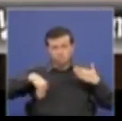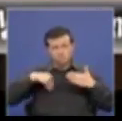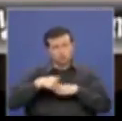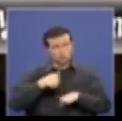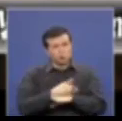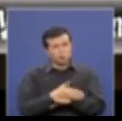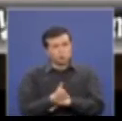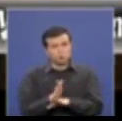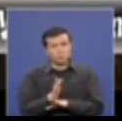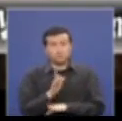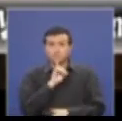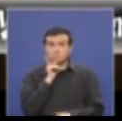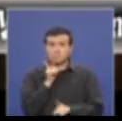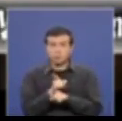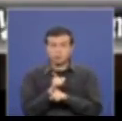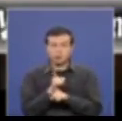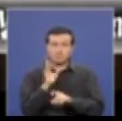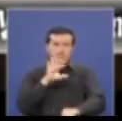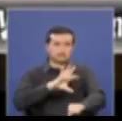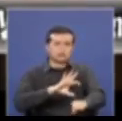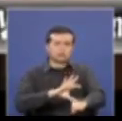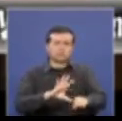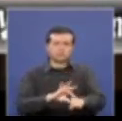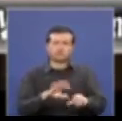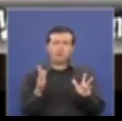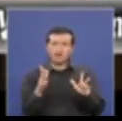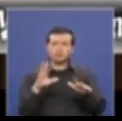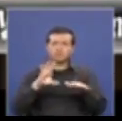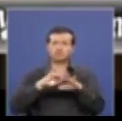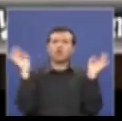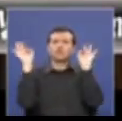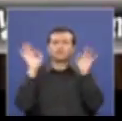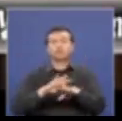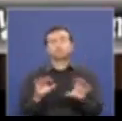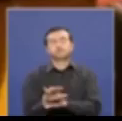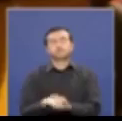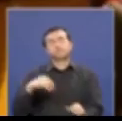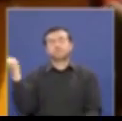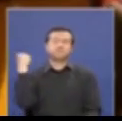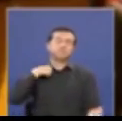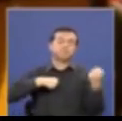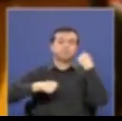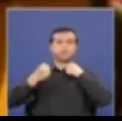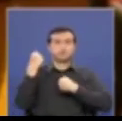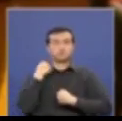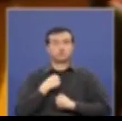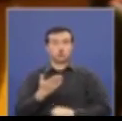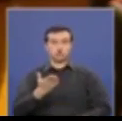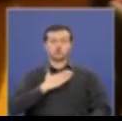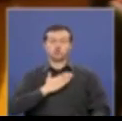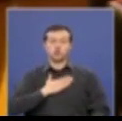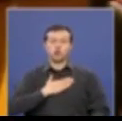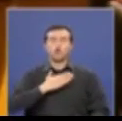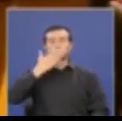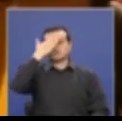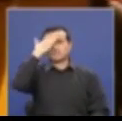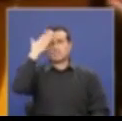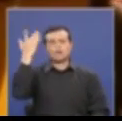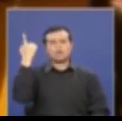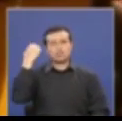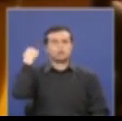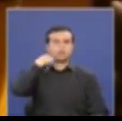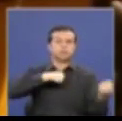tiempo, donde me pusieron electricidad en las manos, donde me daban golpes. Yo viví la